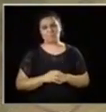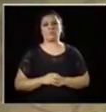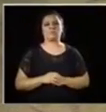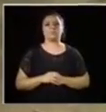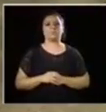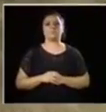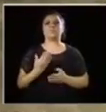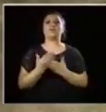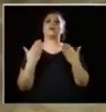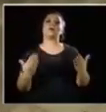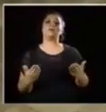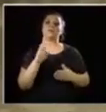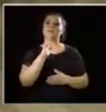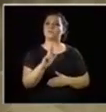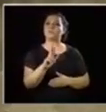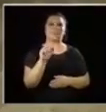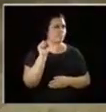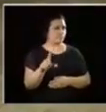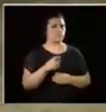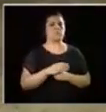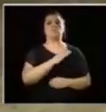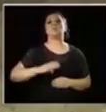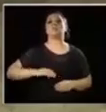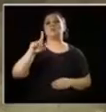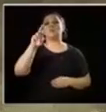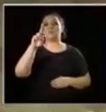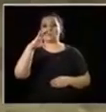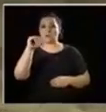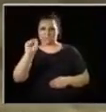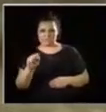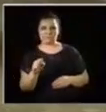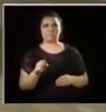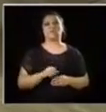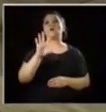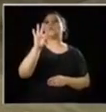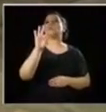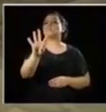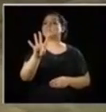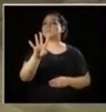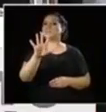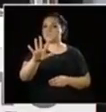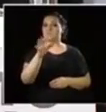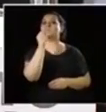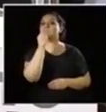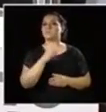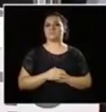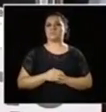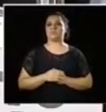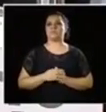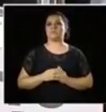ahora responder la misma pregunta al candidato Ernesto de Lucas. Por favor, lo escuchamos. 45 minutos para su